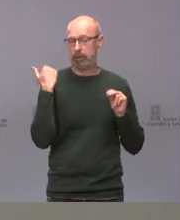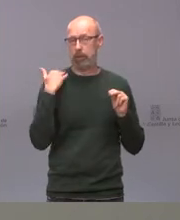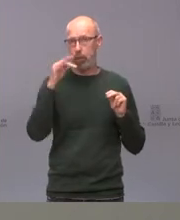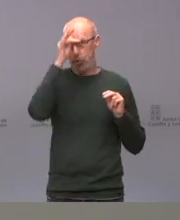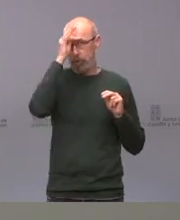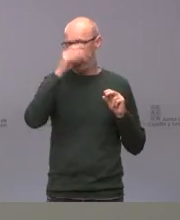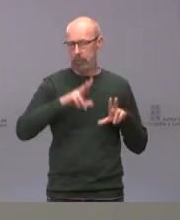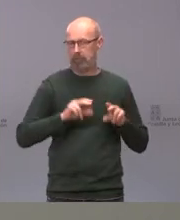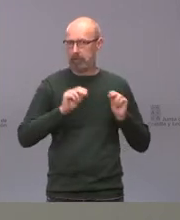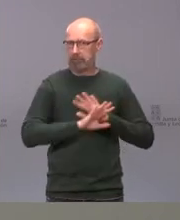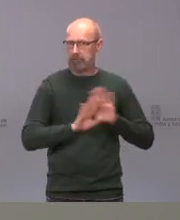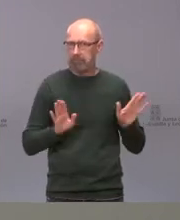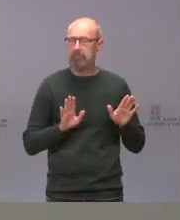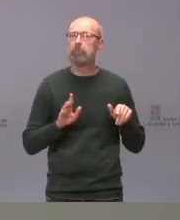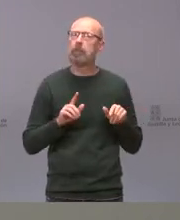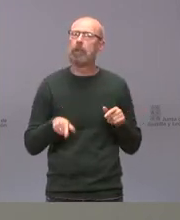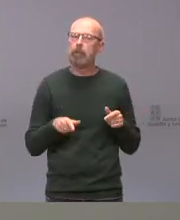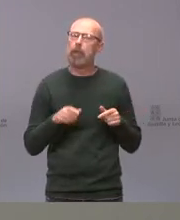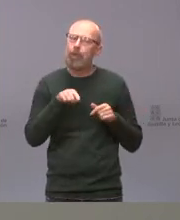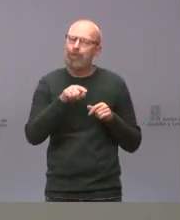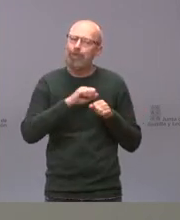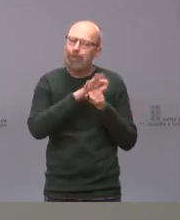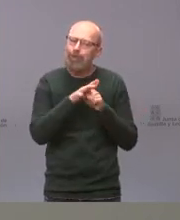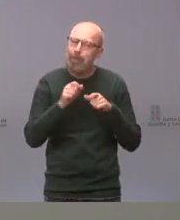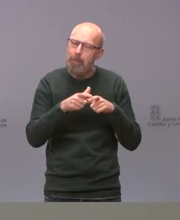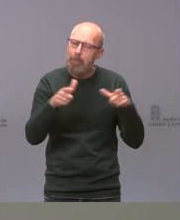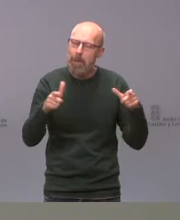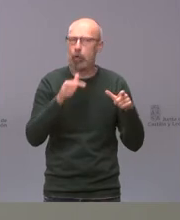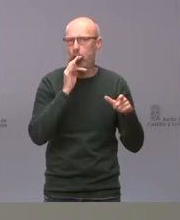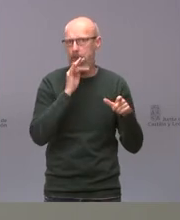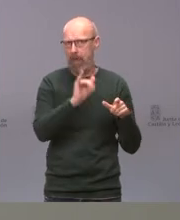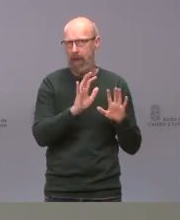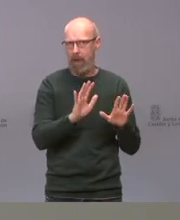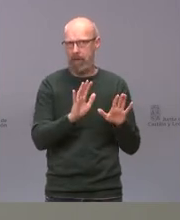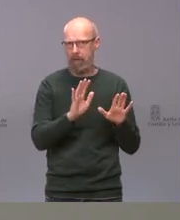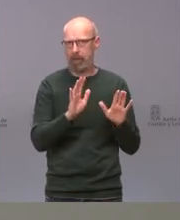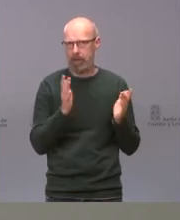no tenemos que olvidar que la pandemia sigue estando ahí. Es decir,